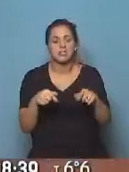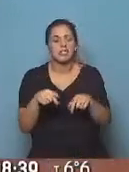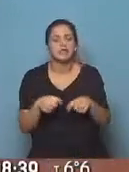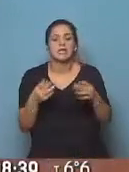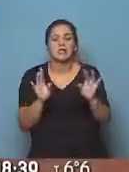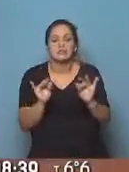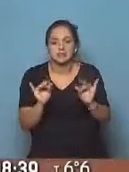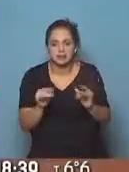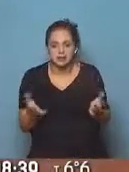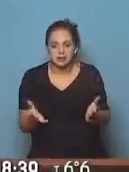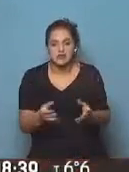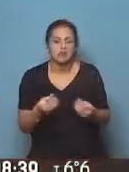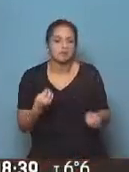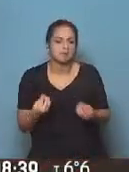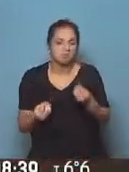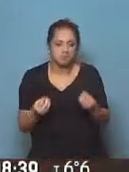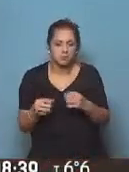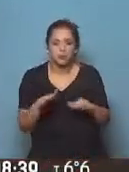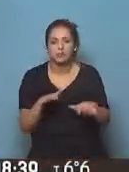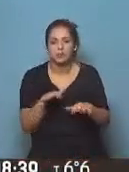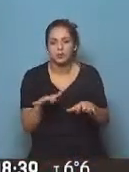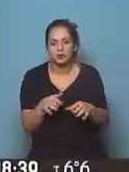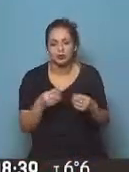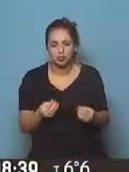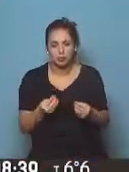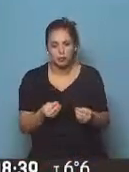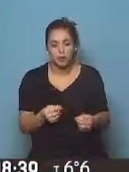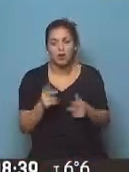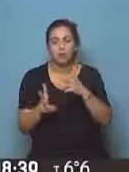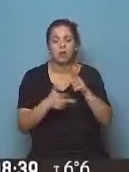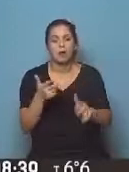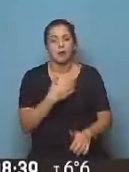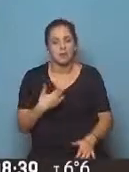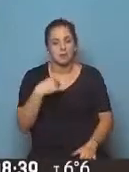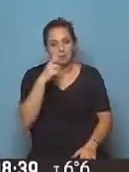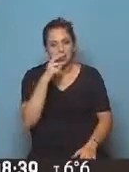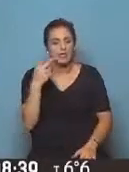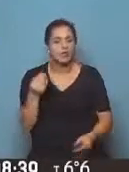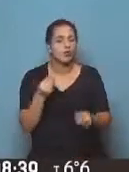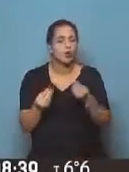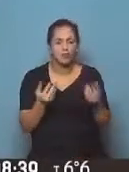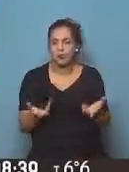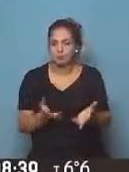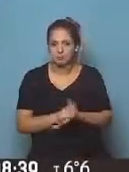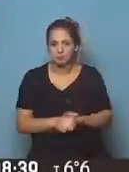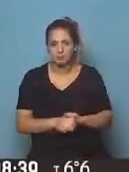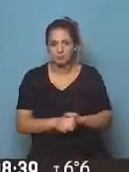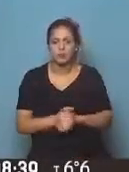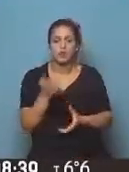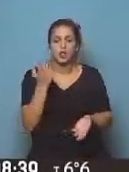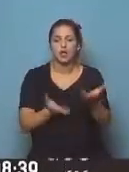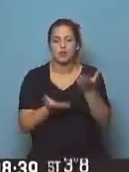cruzando un río embravecido como decía frigerio como decía el presidente mauricio macri las comparaciones